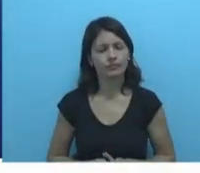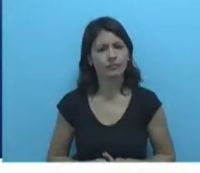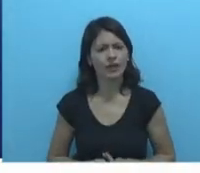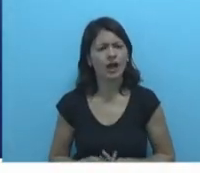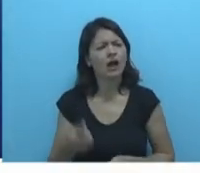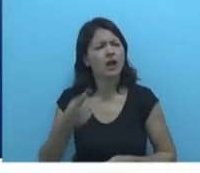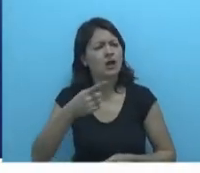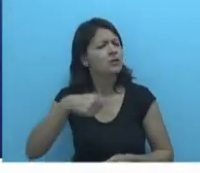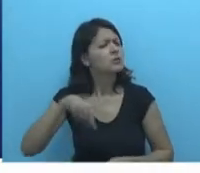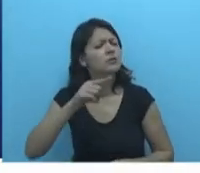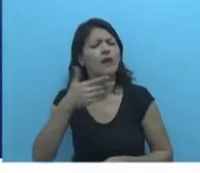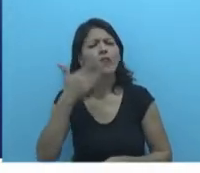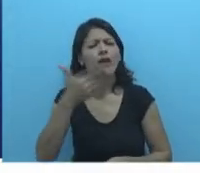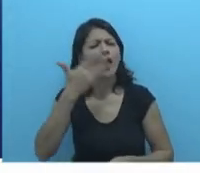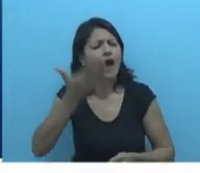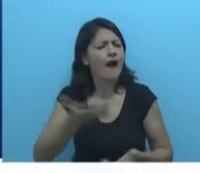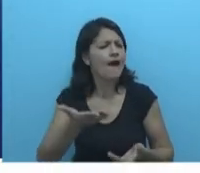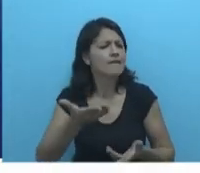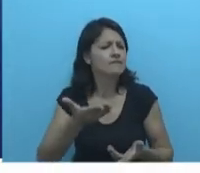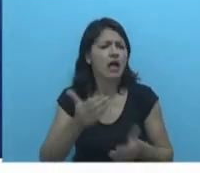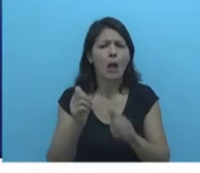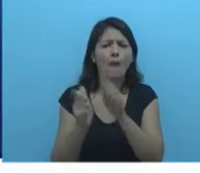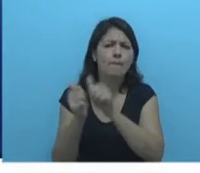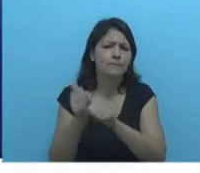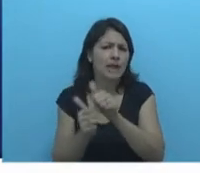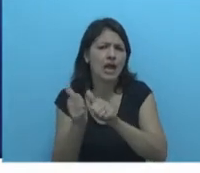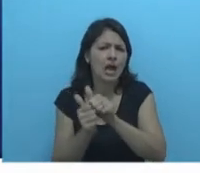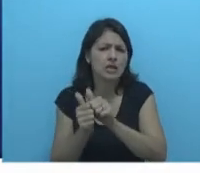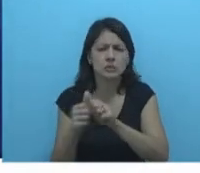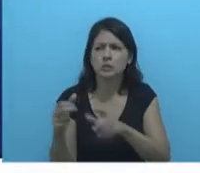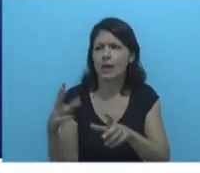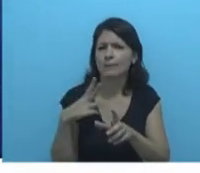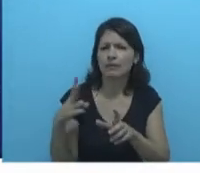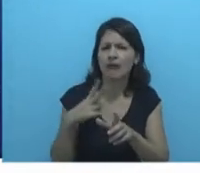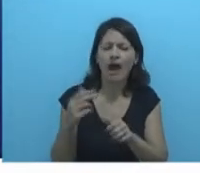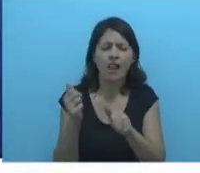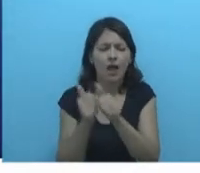gente, santafesinos.